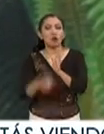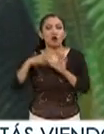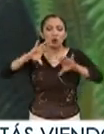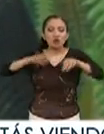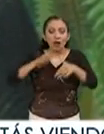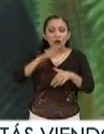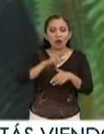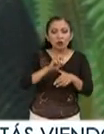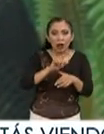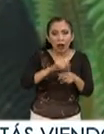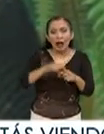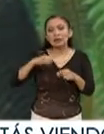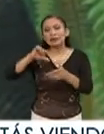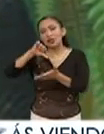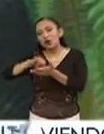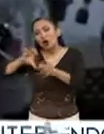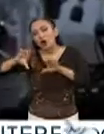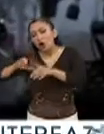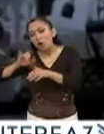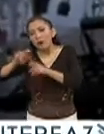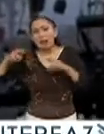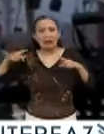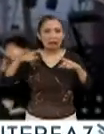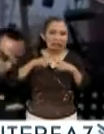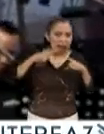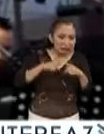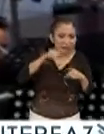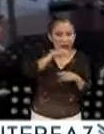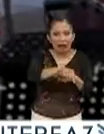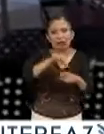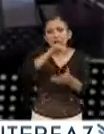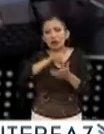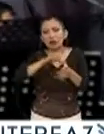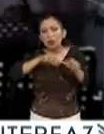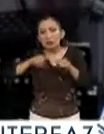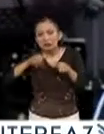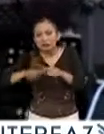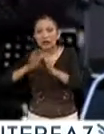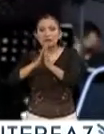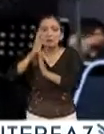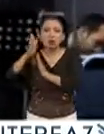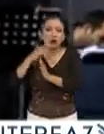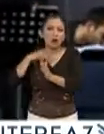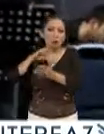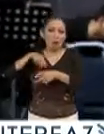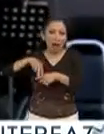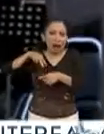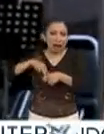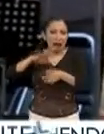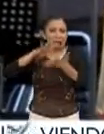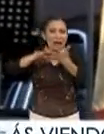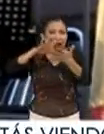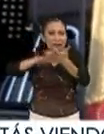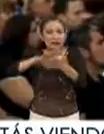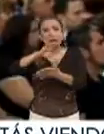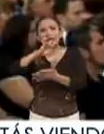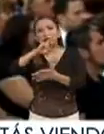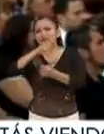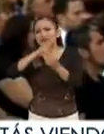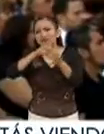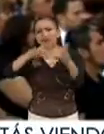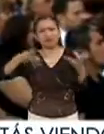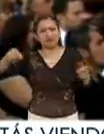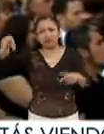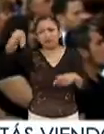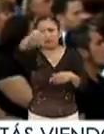rurales, centros comunitarios, iglesias, centros comerciales, biblioparques, cárceles, cerezos. Bueno, se